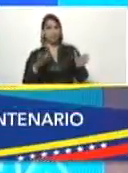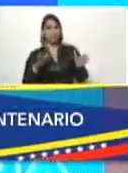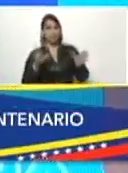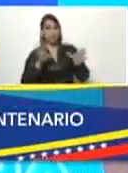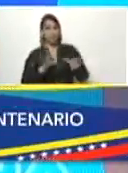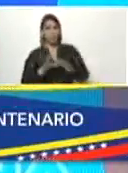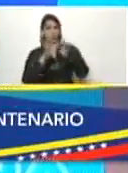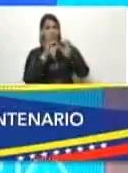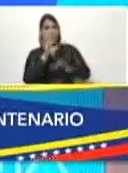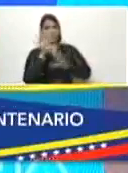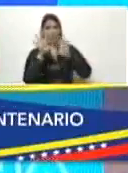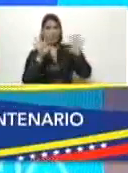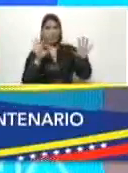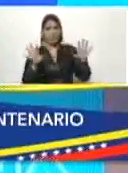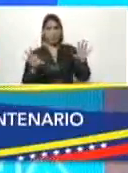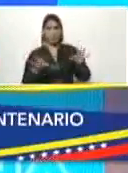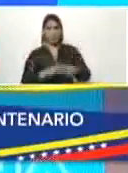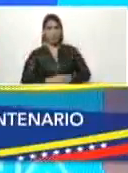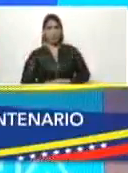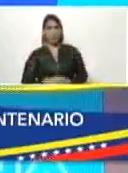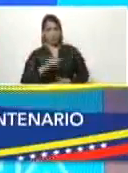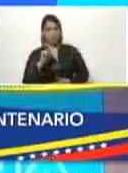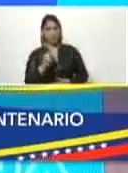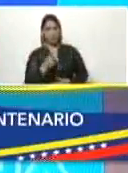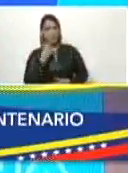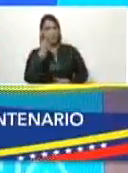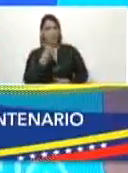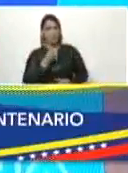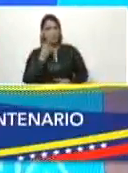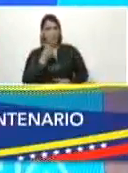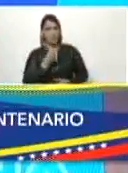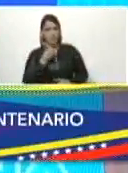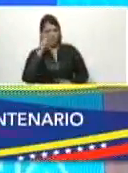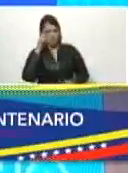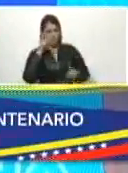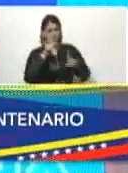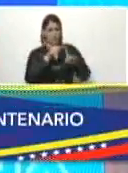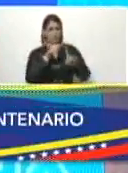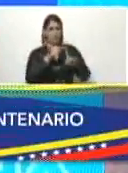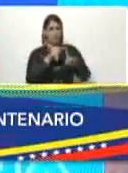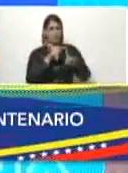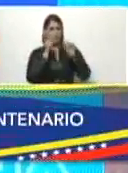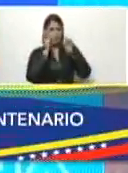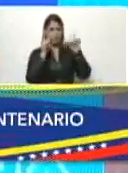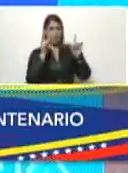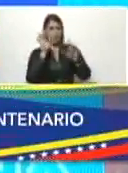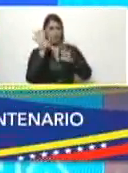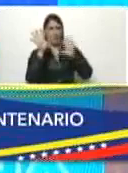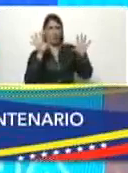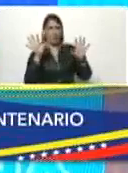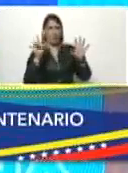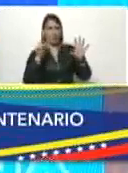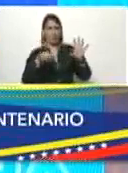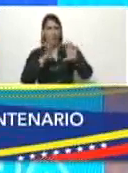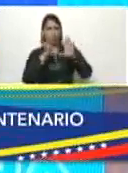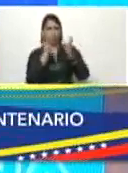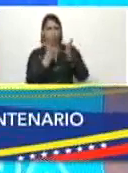las naciones. Fue un principio político que marcaría con su impacto a la región y al mundo.